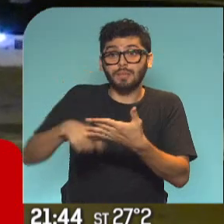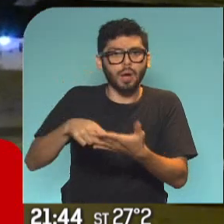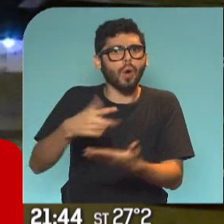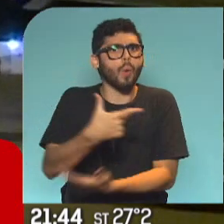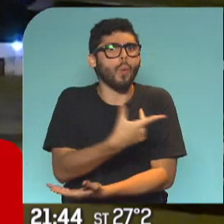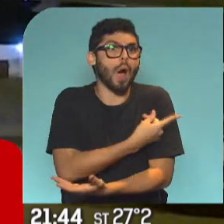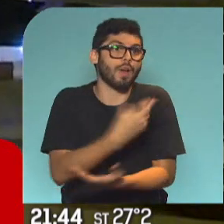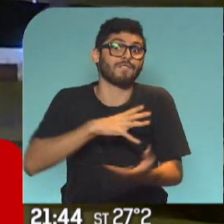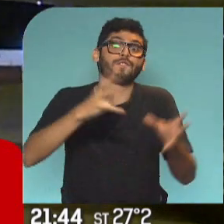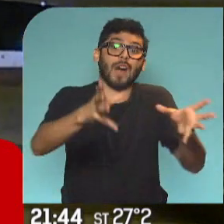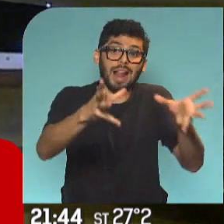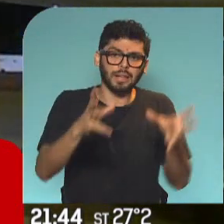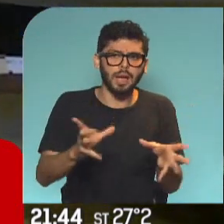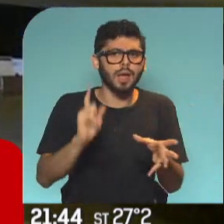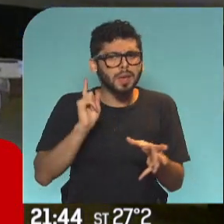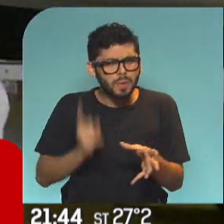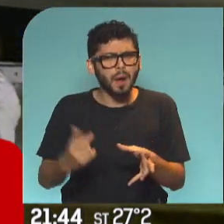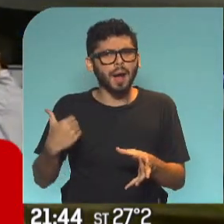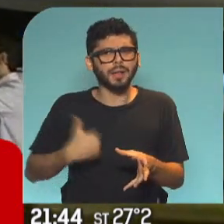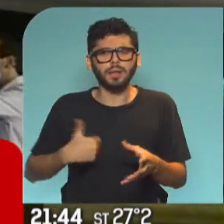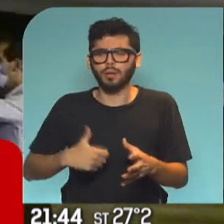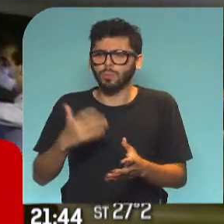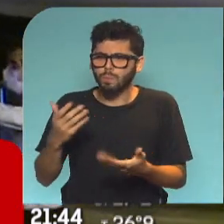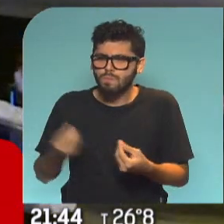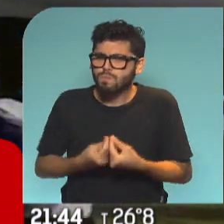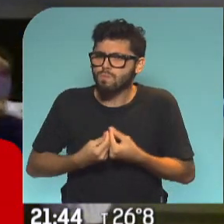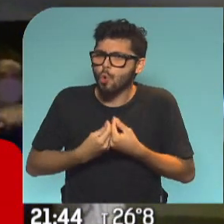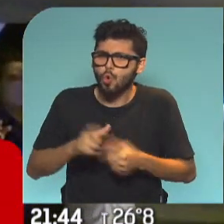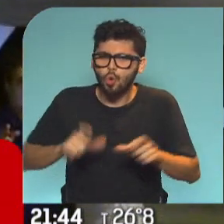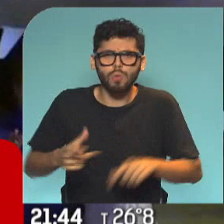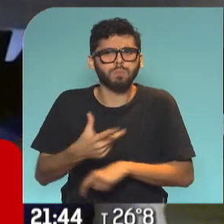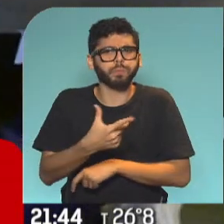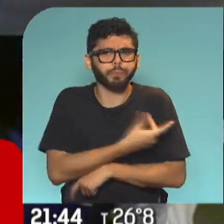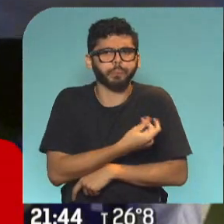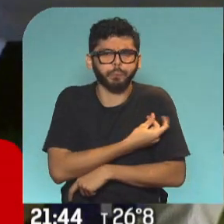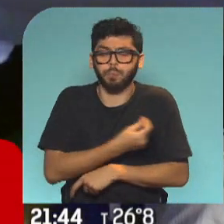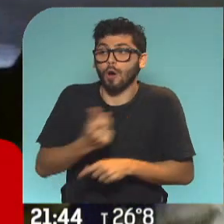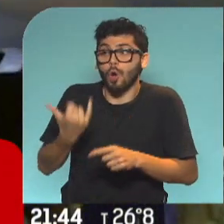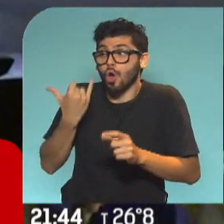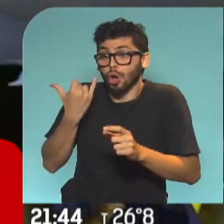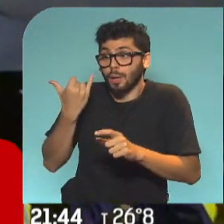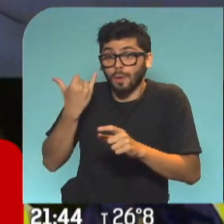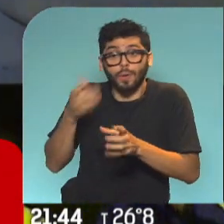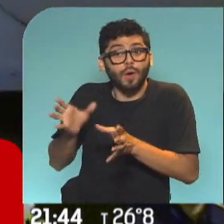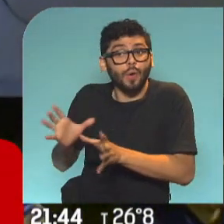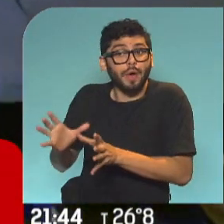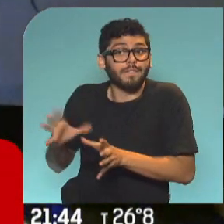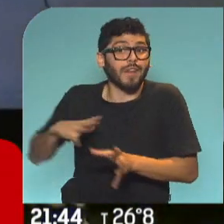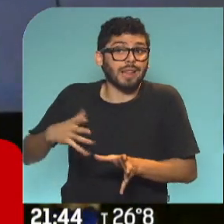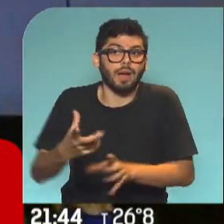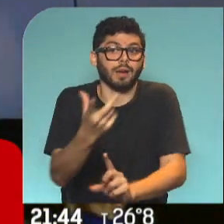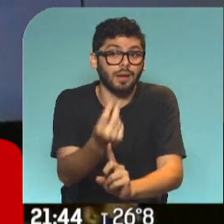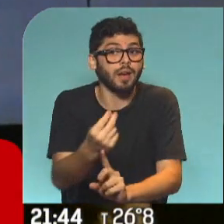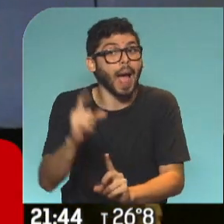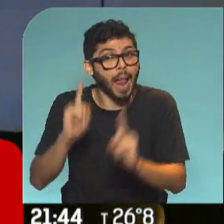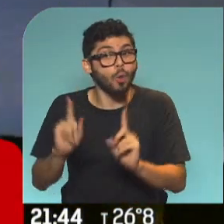todavía hay en nuestro país una importante cantidad de dosis a suministrar entre la población. Bueno, mira, ahí estamos viendo,